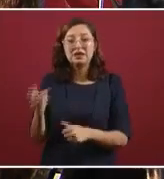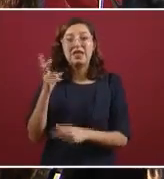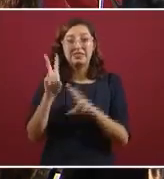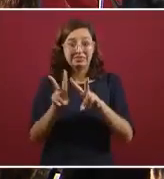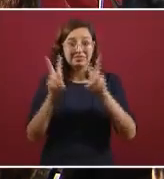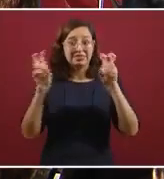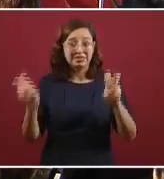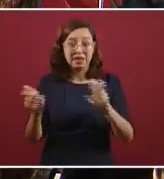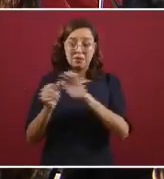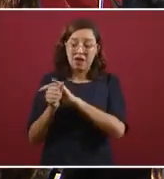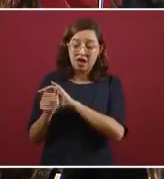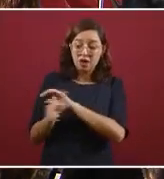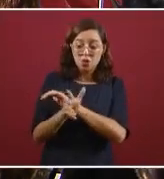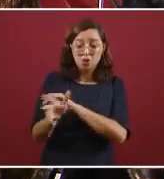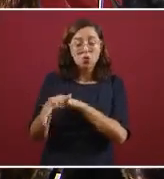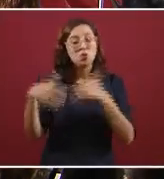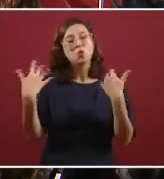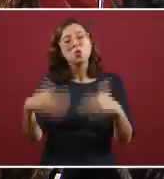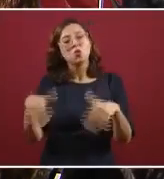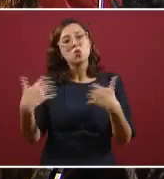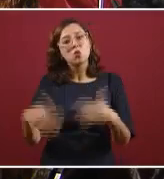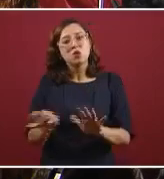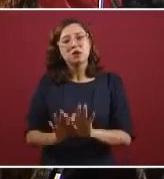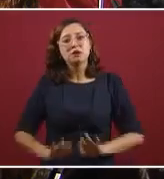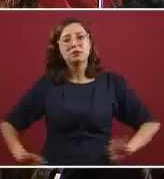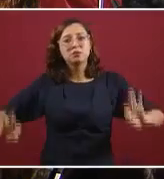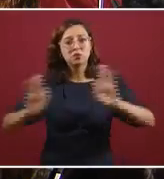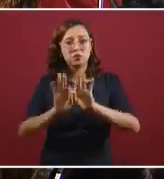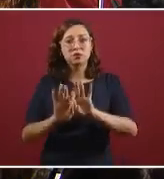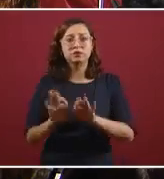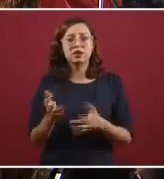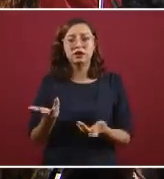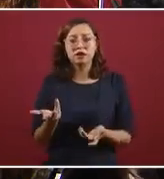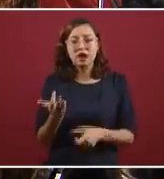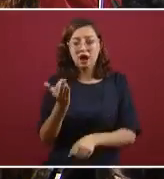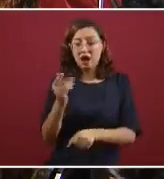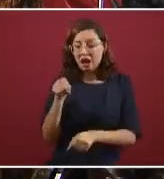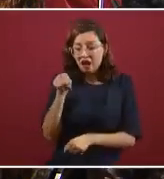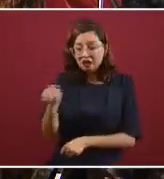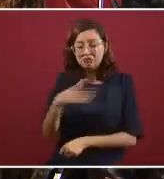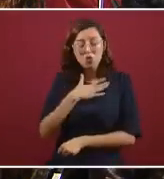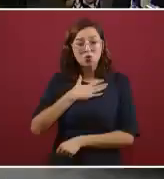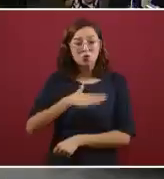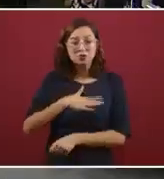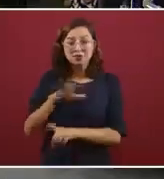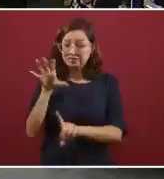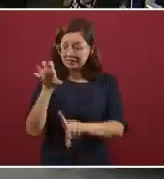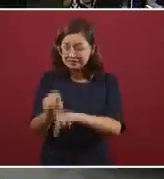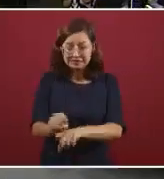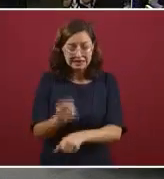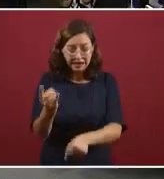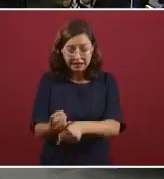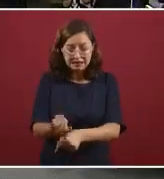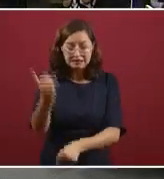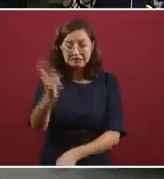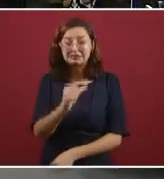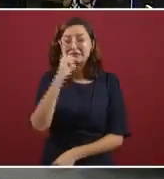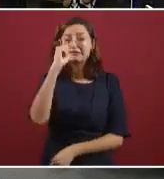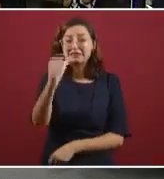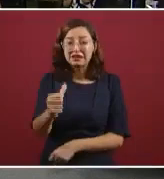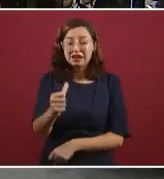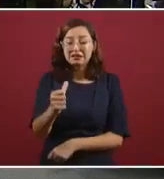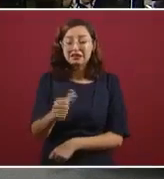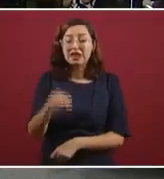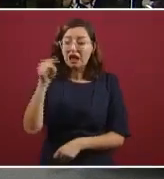Ayotzinapa es emblemático. Si en este hecho no se hace justicia, si en este hecho no se logra